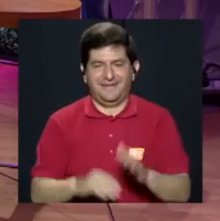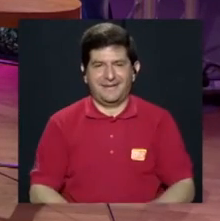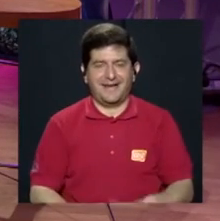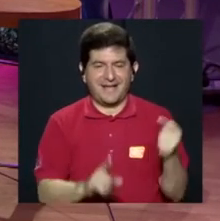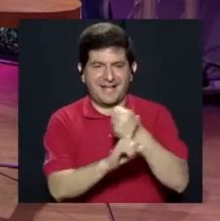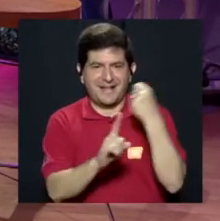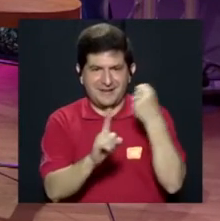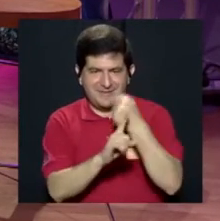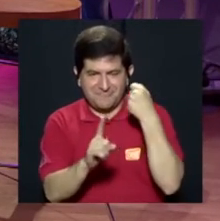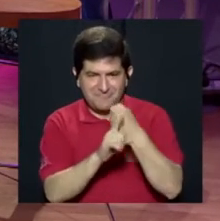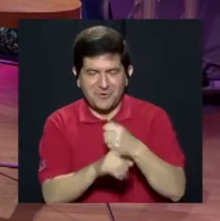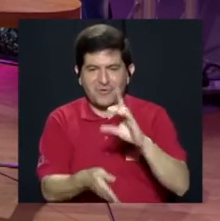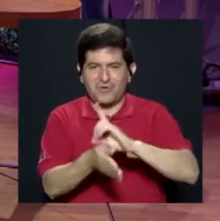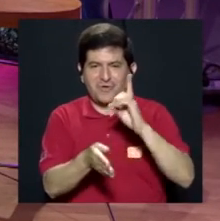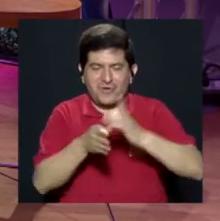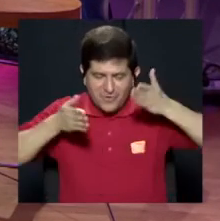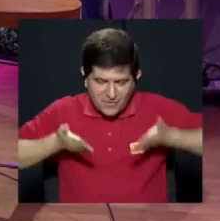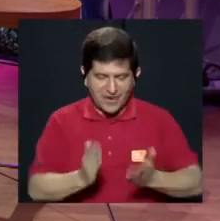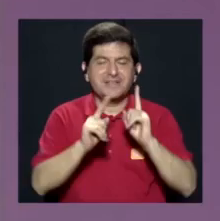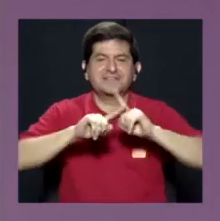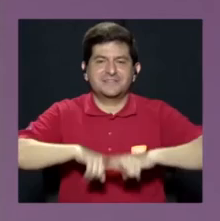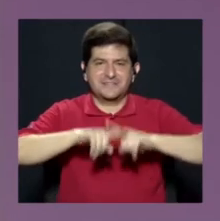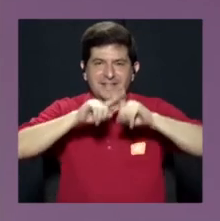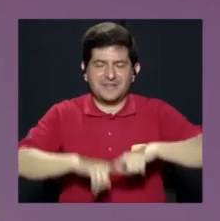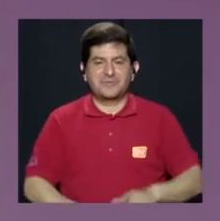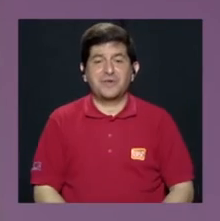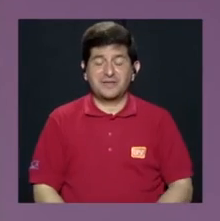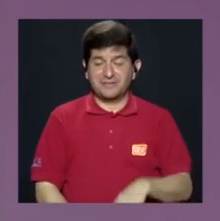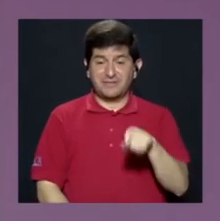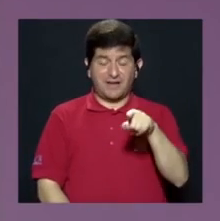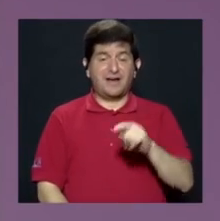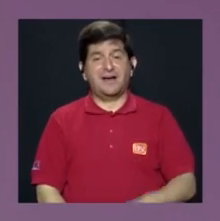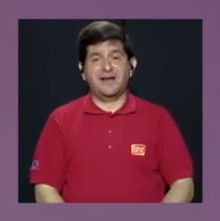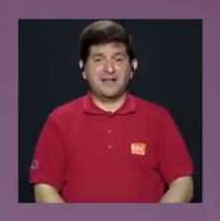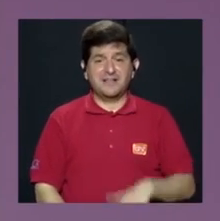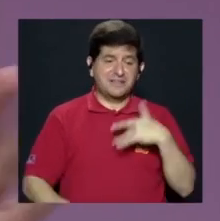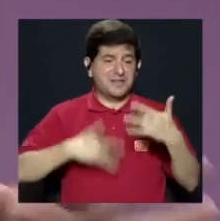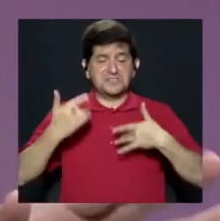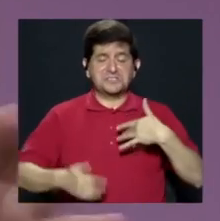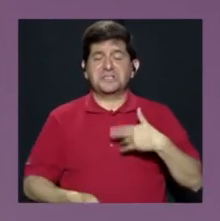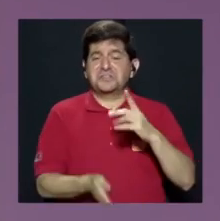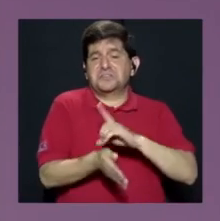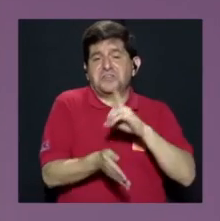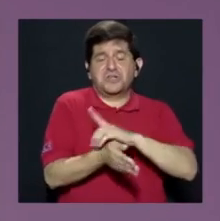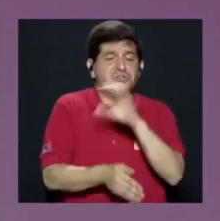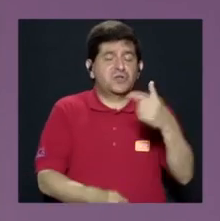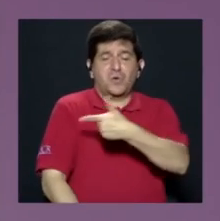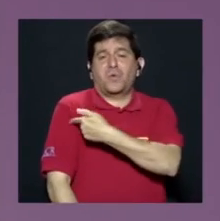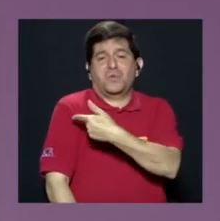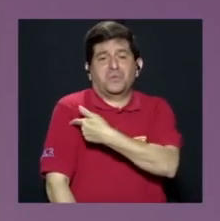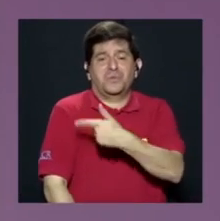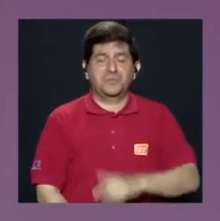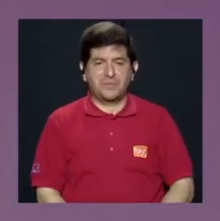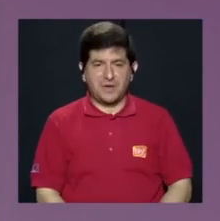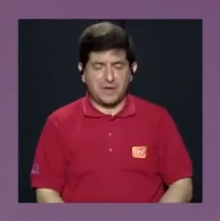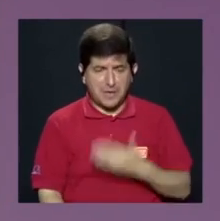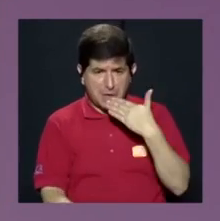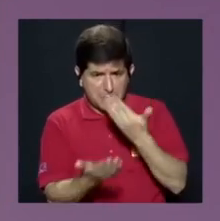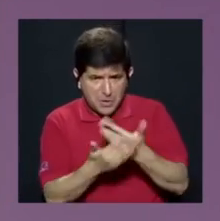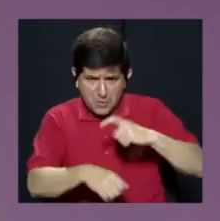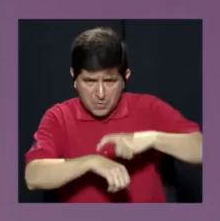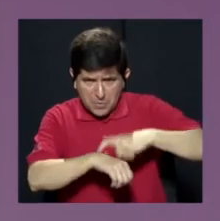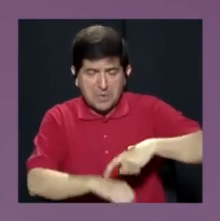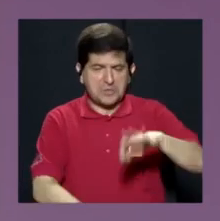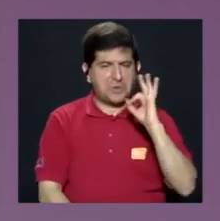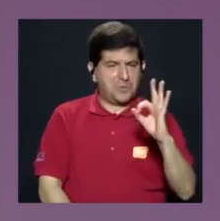caso la violencia obstétrica, nosotros dependemos del humor con que llegue el doctor o el humor con que llegue la enfermera. Si llegó de buenas, nos fue